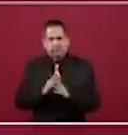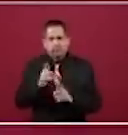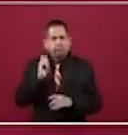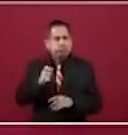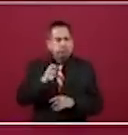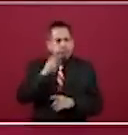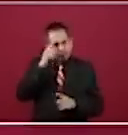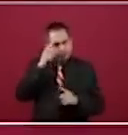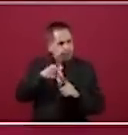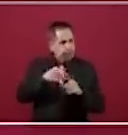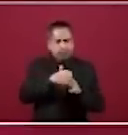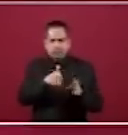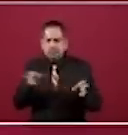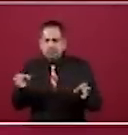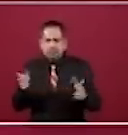orientación,